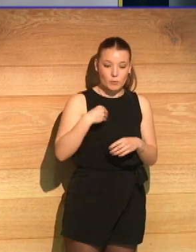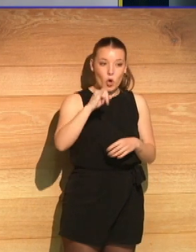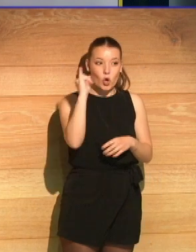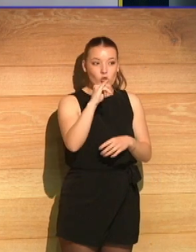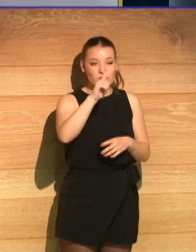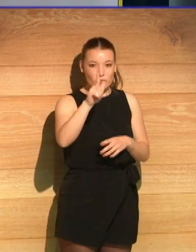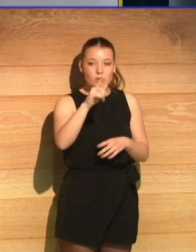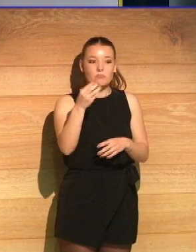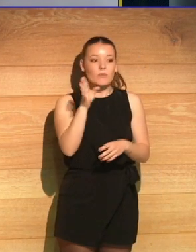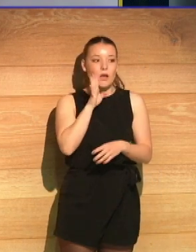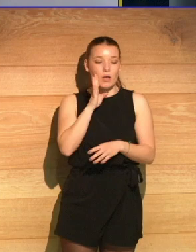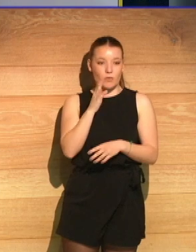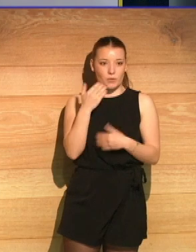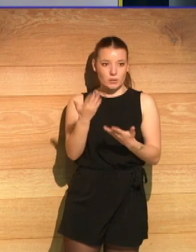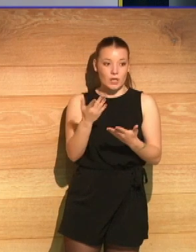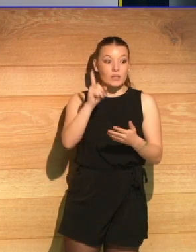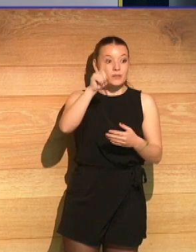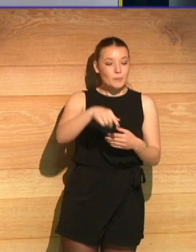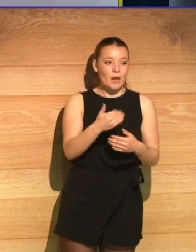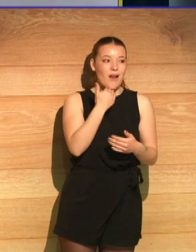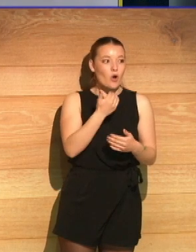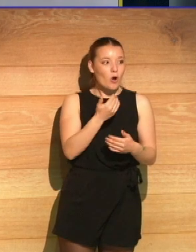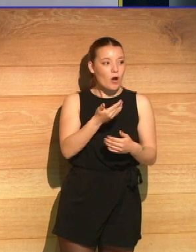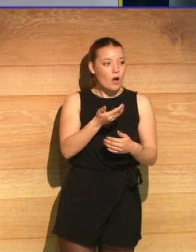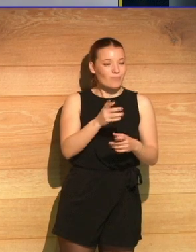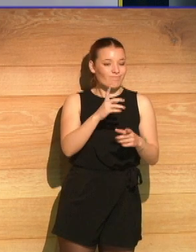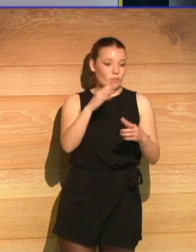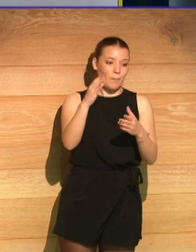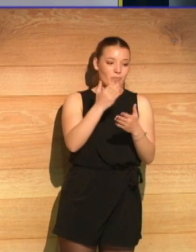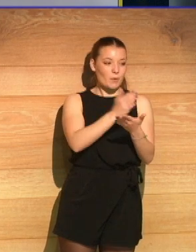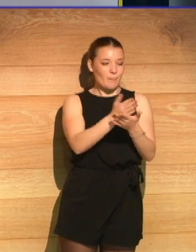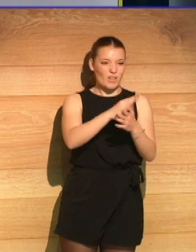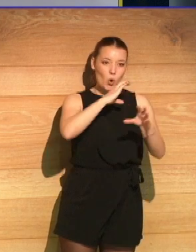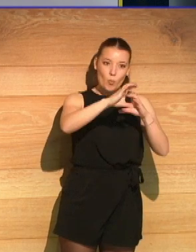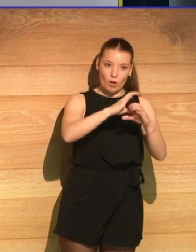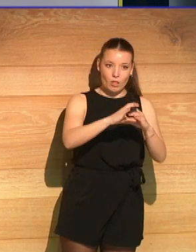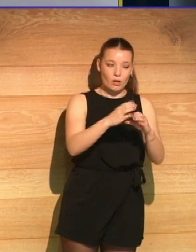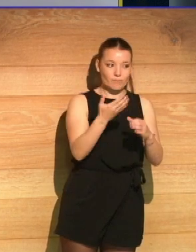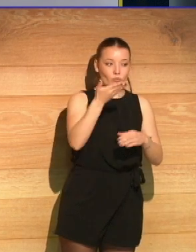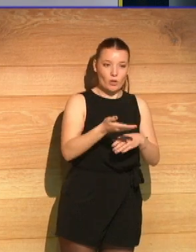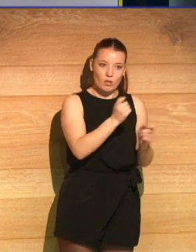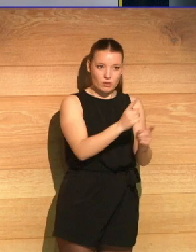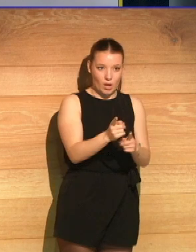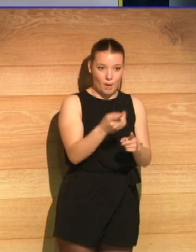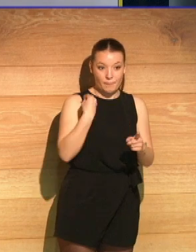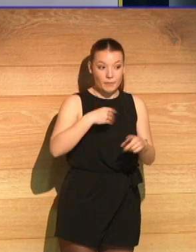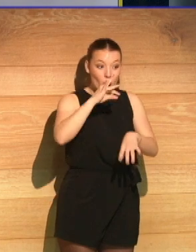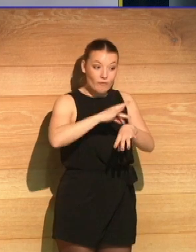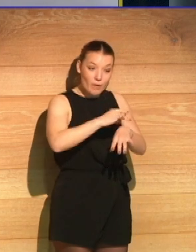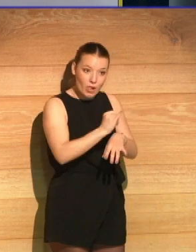y tiene una importancia mediática muy importante porque se pone nombre a algo. Es como cuando tienes una enfermedad y se pone nombre a la